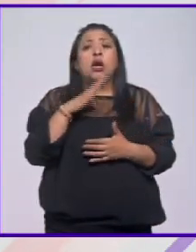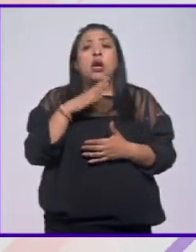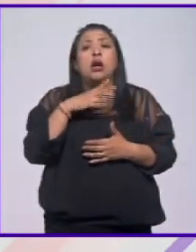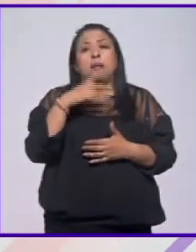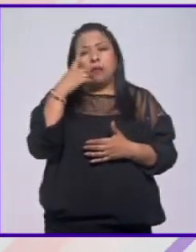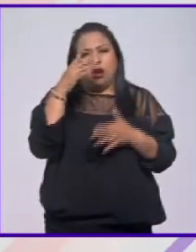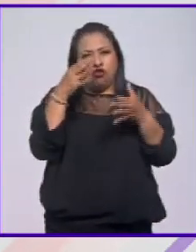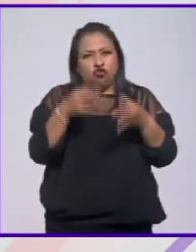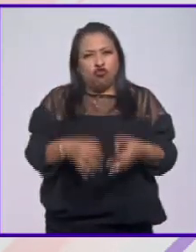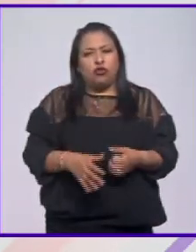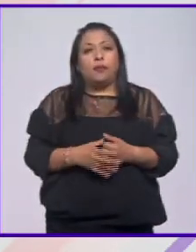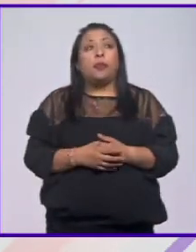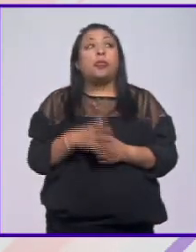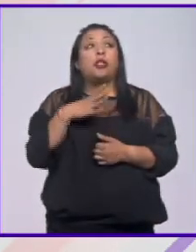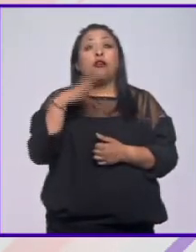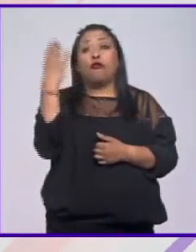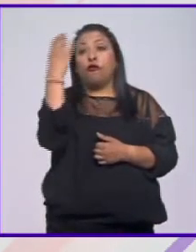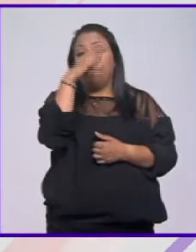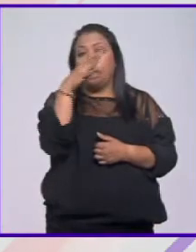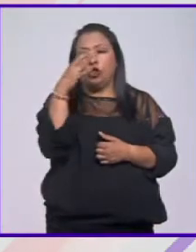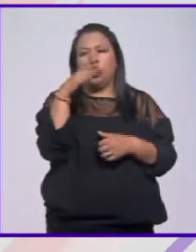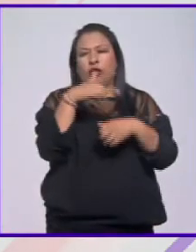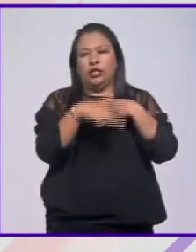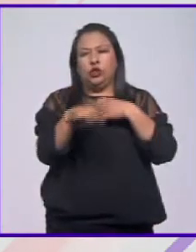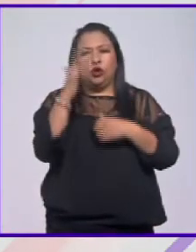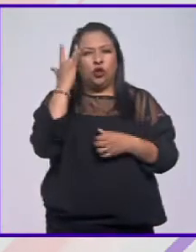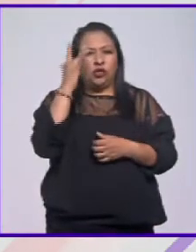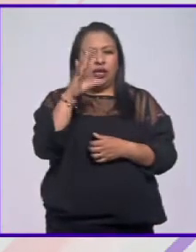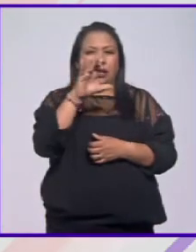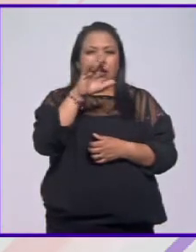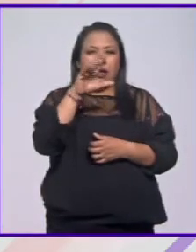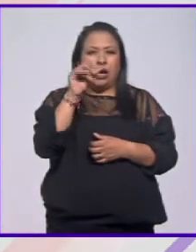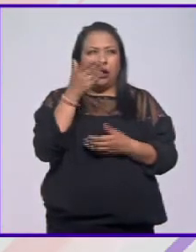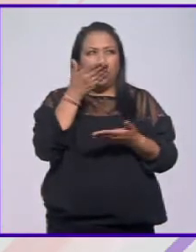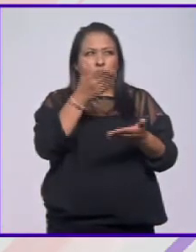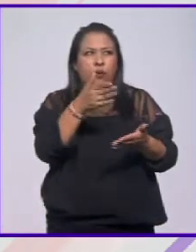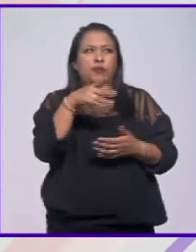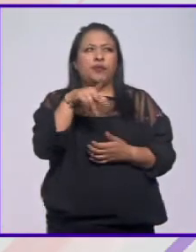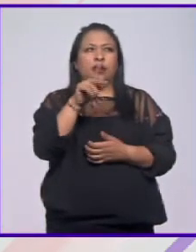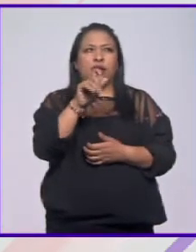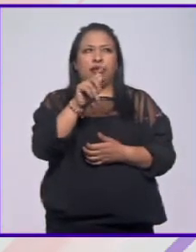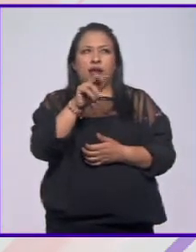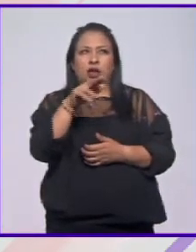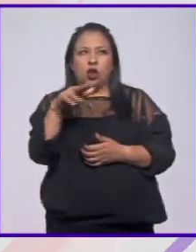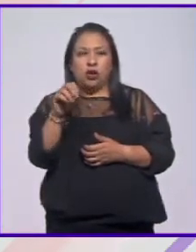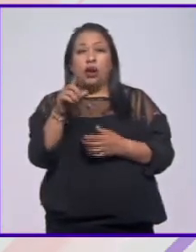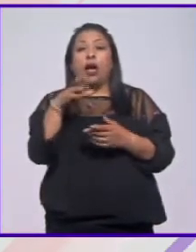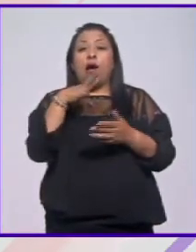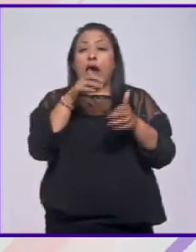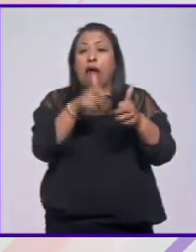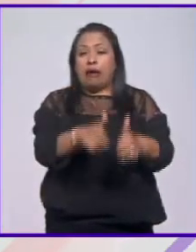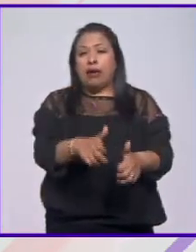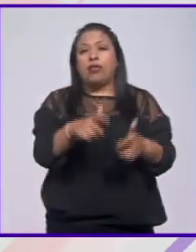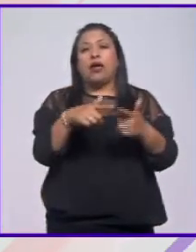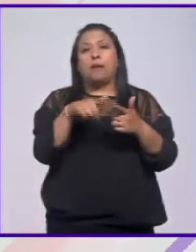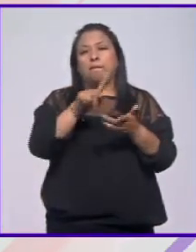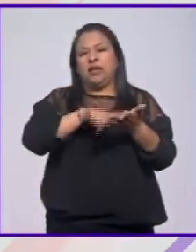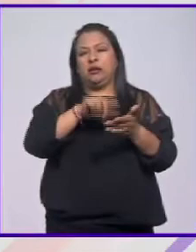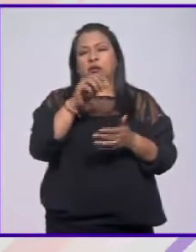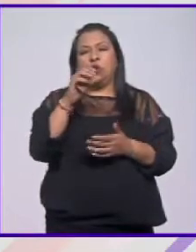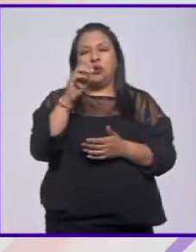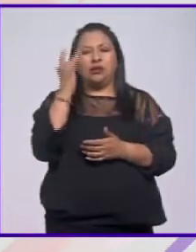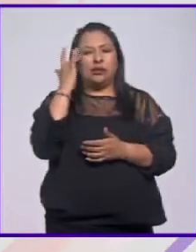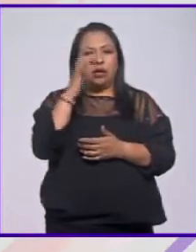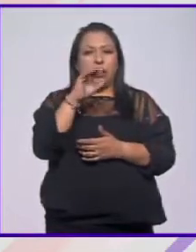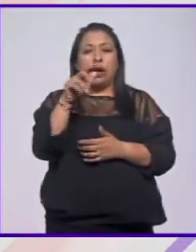fructífera. La fotografía de desnudo en San Carlos, homenaje a Kati Horna, permanecerá en la Academia de San Carlos hasta el mes de agosto